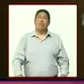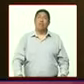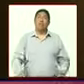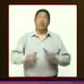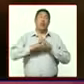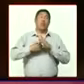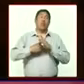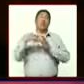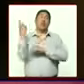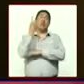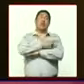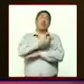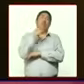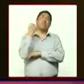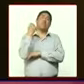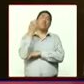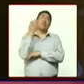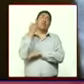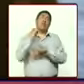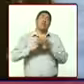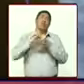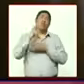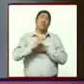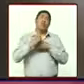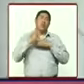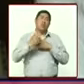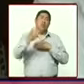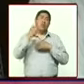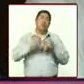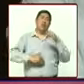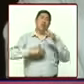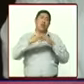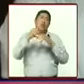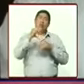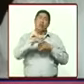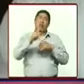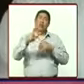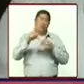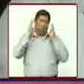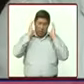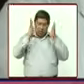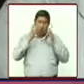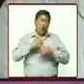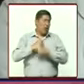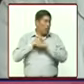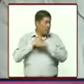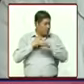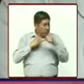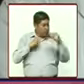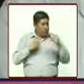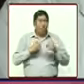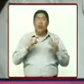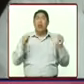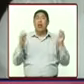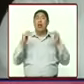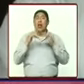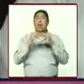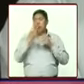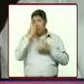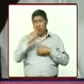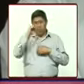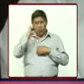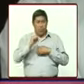Ha comenzado el día 14 de octubre y se va a extender hasta el 31. Estamos atendiendo la campaña en La Paz, en las